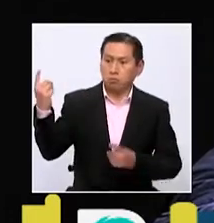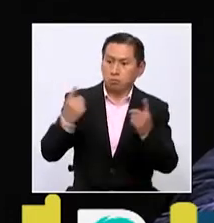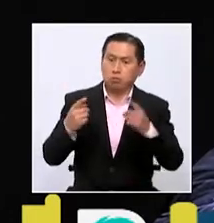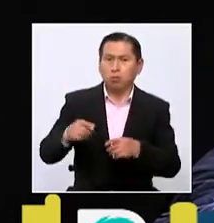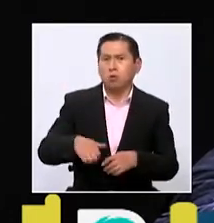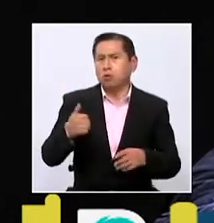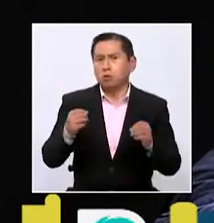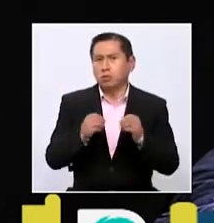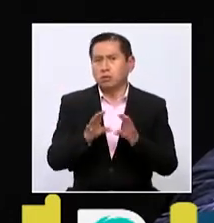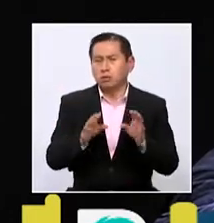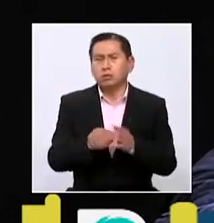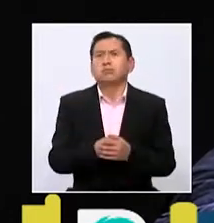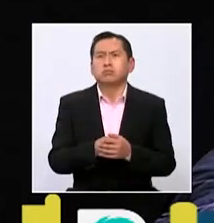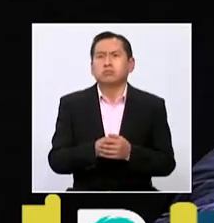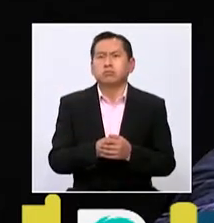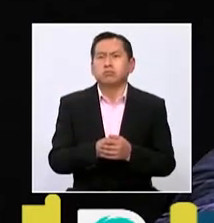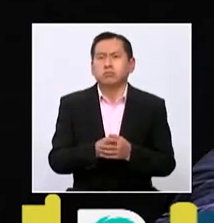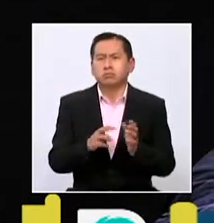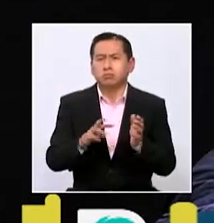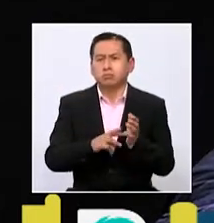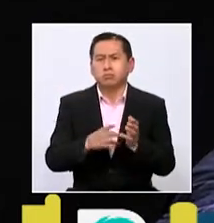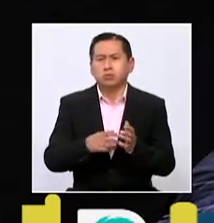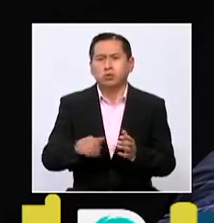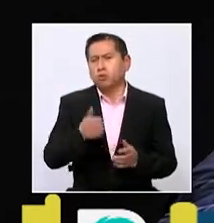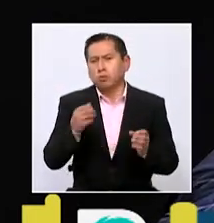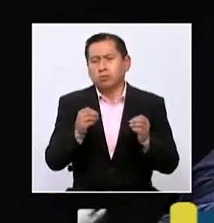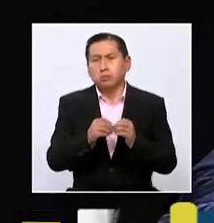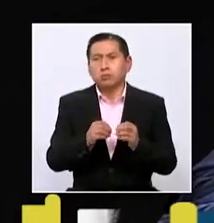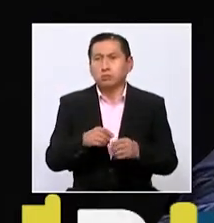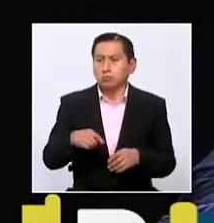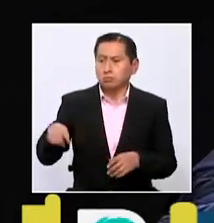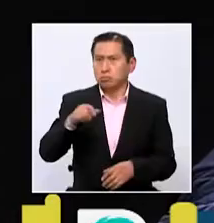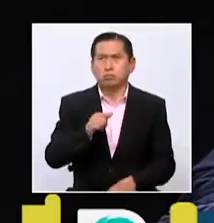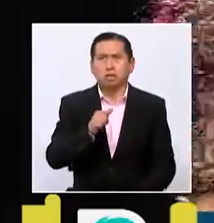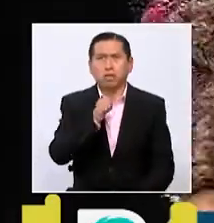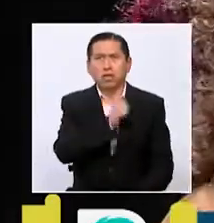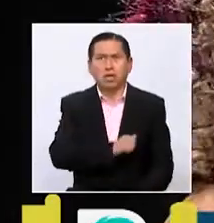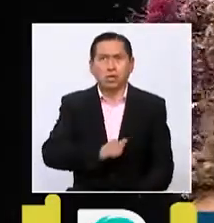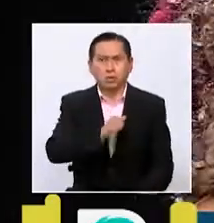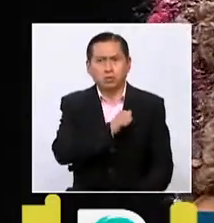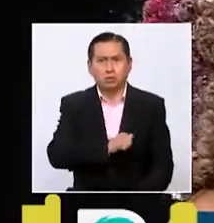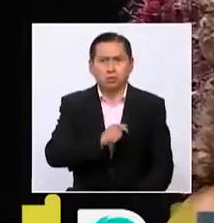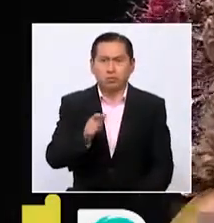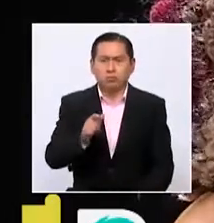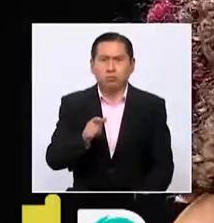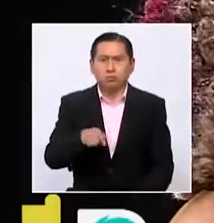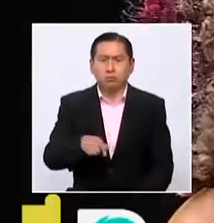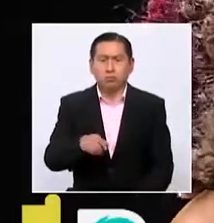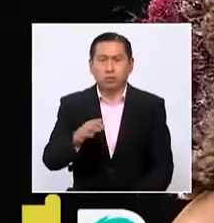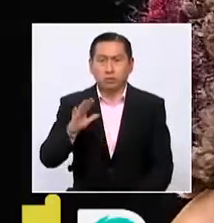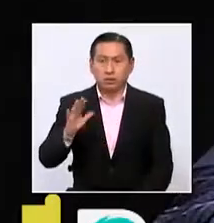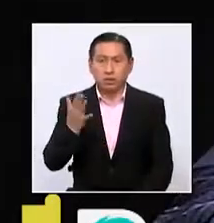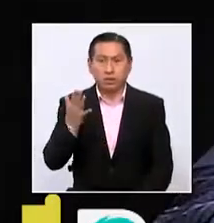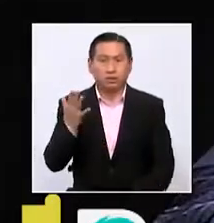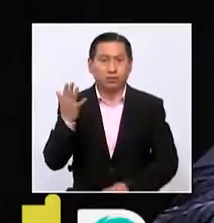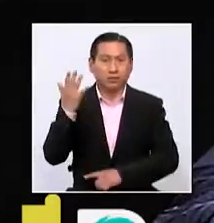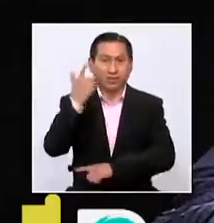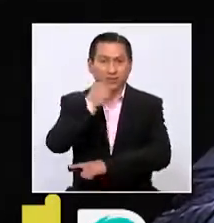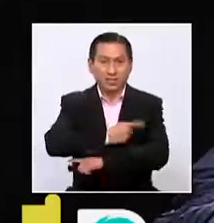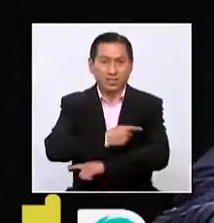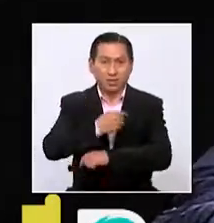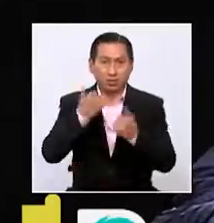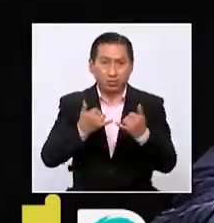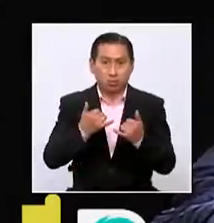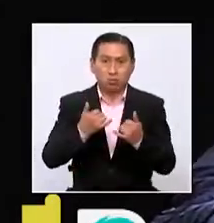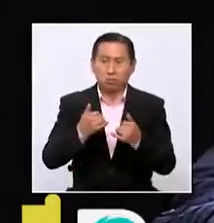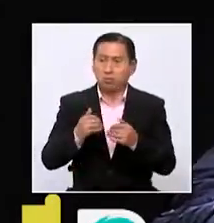cosa, Saraí, es la actitud cívica. Uh-huh. Este es hoy el quinto día de rodaje. Y en